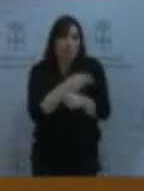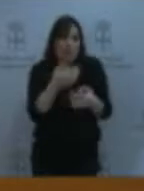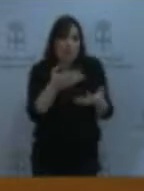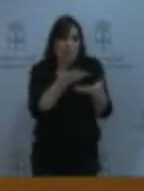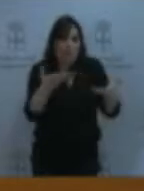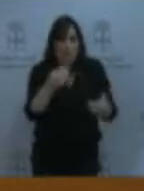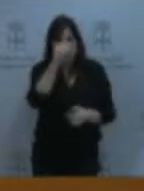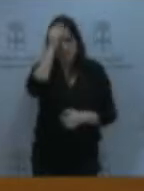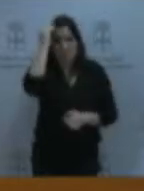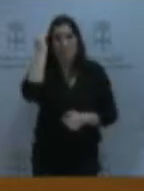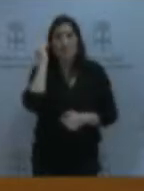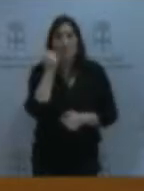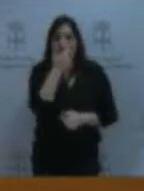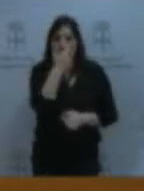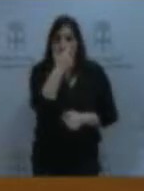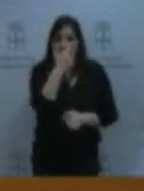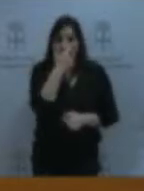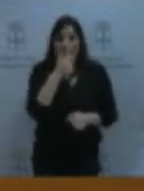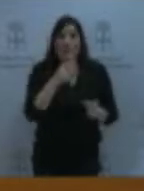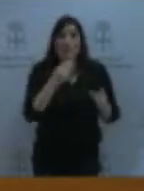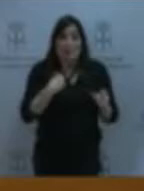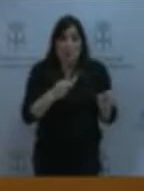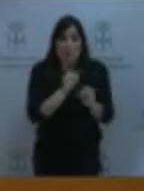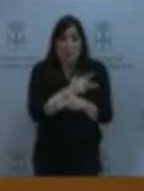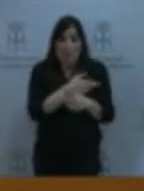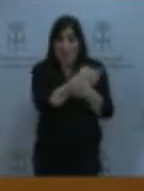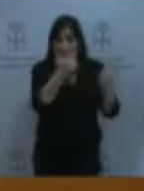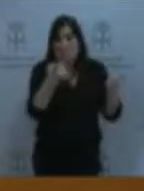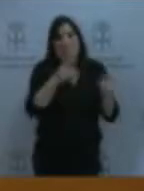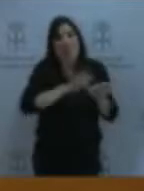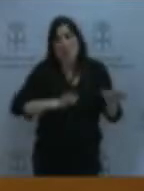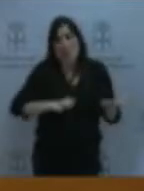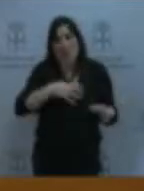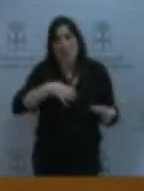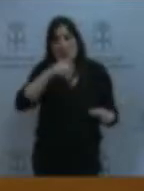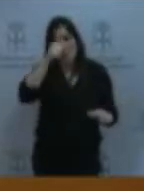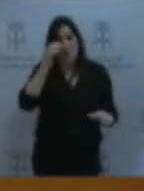el que están la mayoría de los funcionarios y funcionarios de las comunidades autónomas,